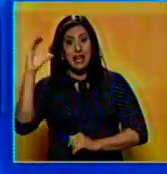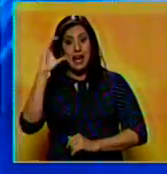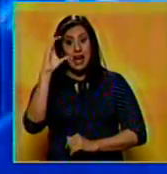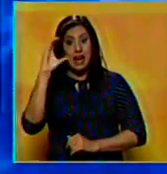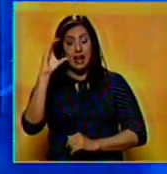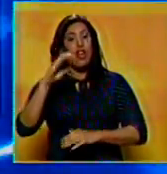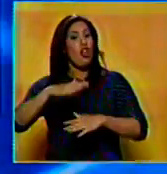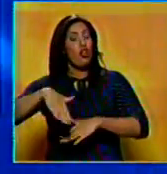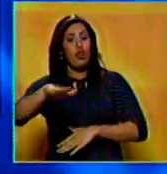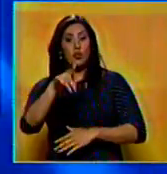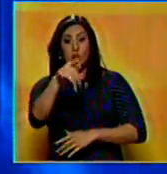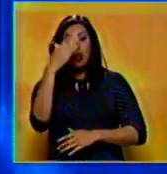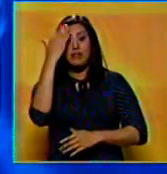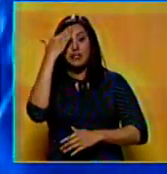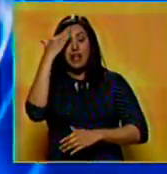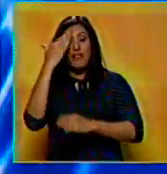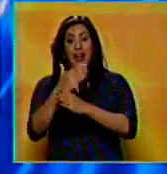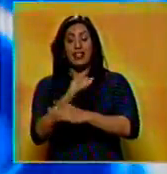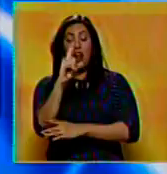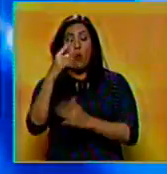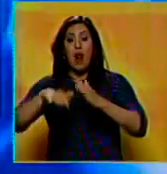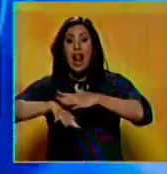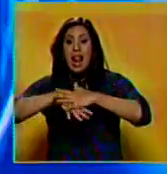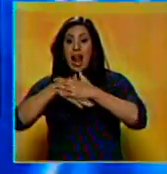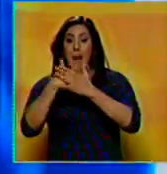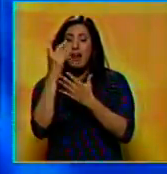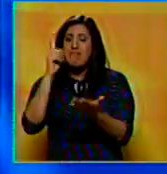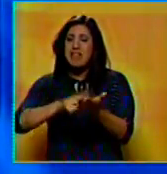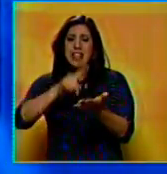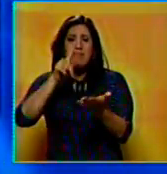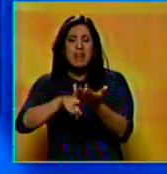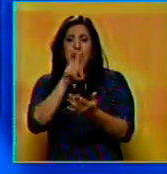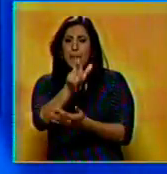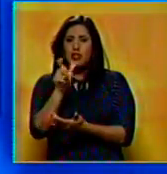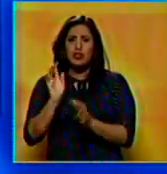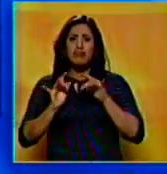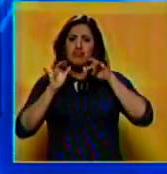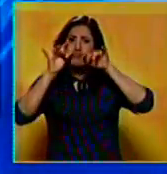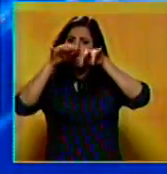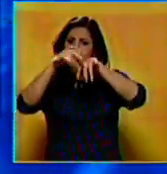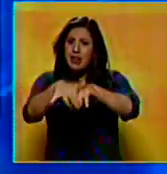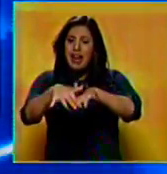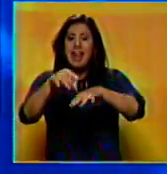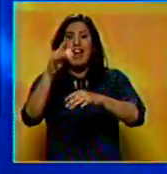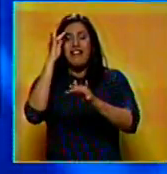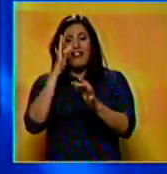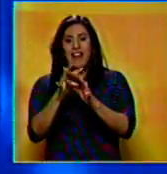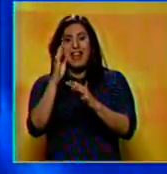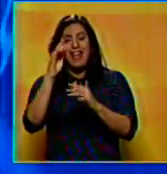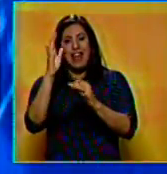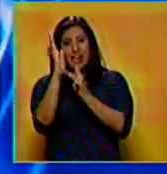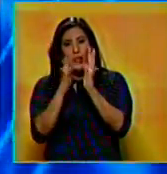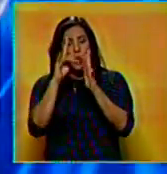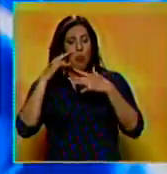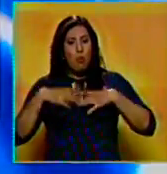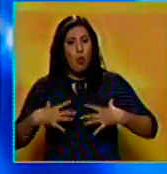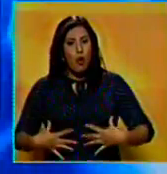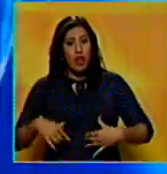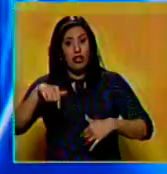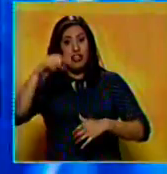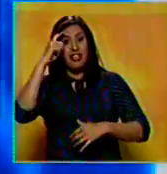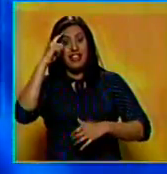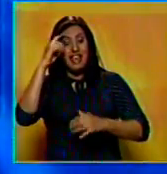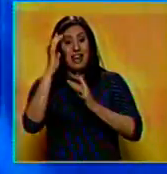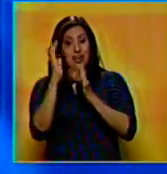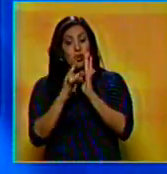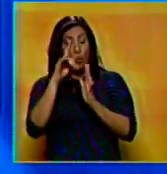Caracas, donde, como ustedes saben, desde la una de la madrugada, miles de devotos acuden a venerar al Nazareno de San Pablo el día de hoy, el Día del